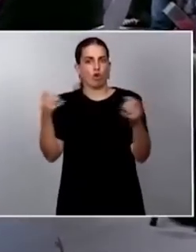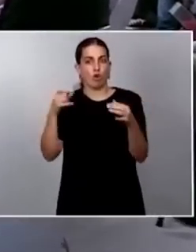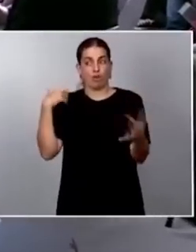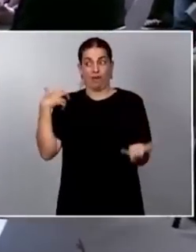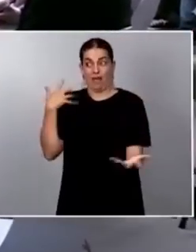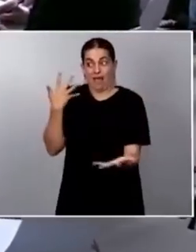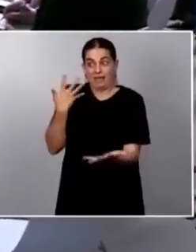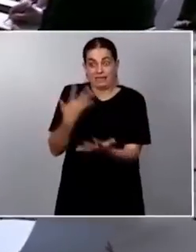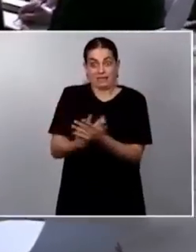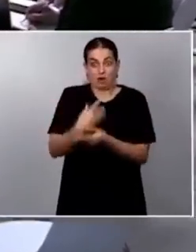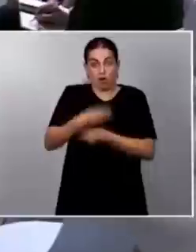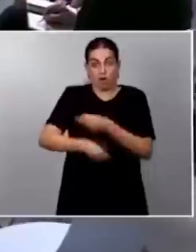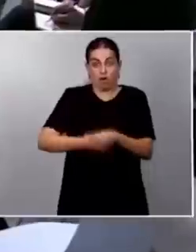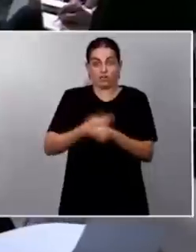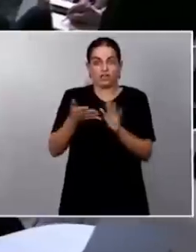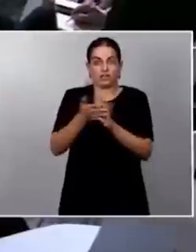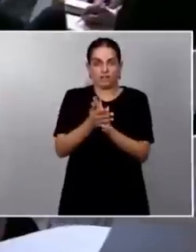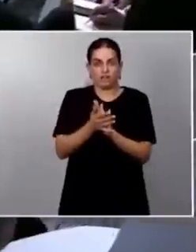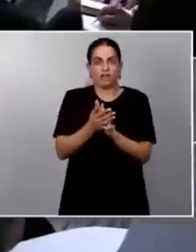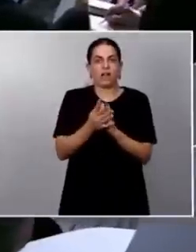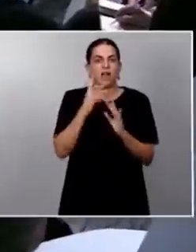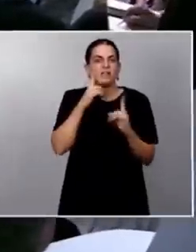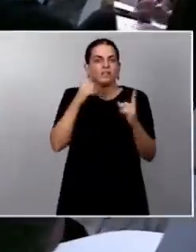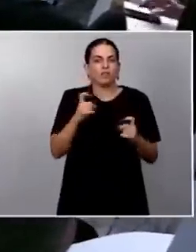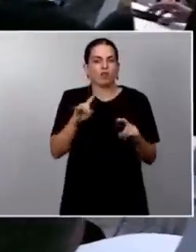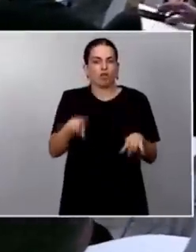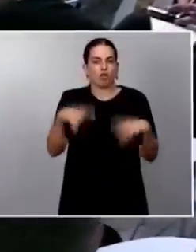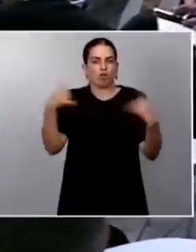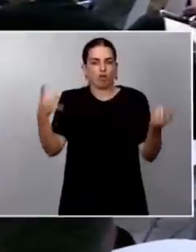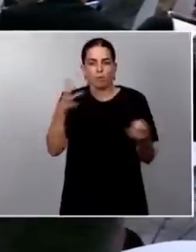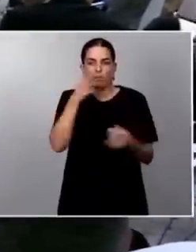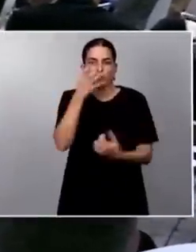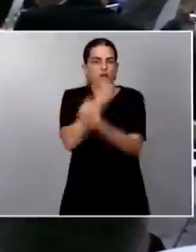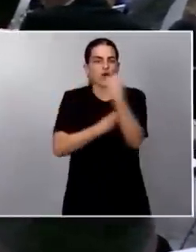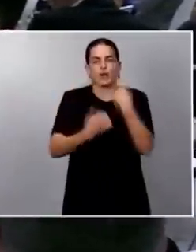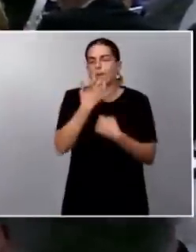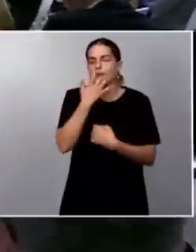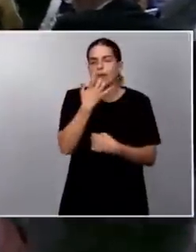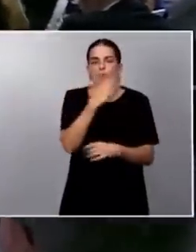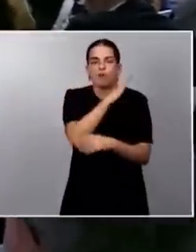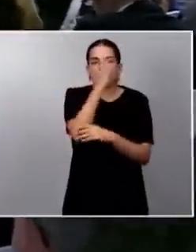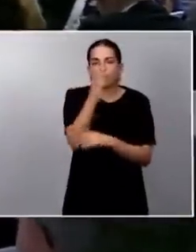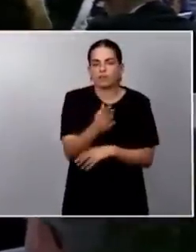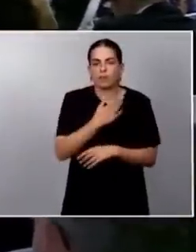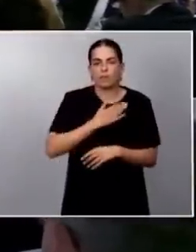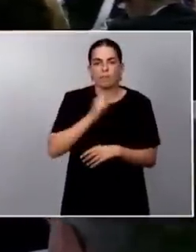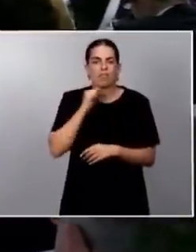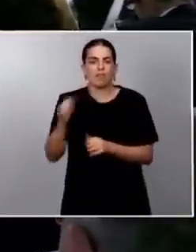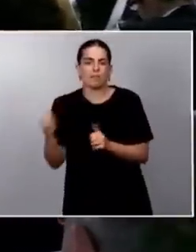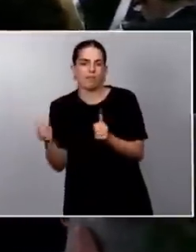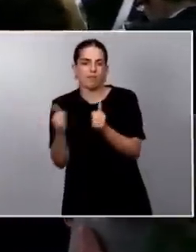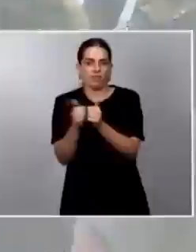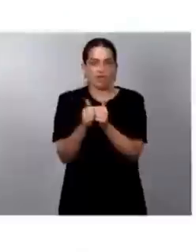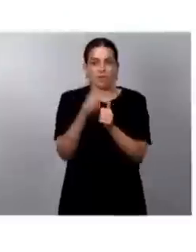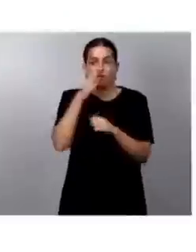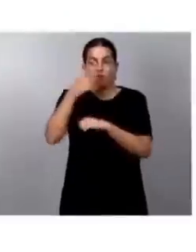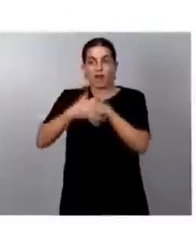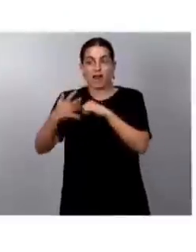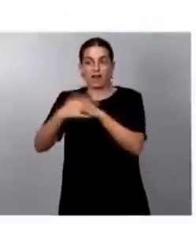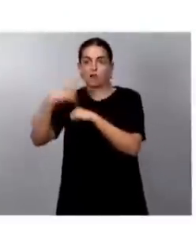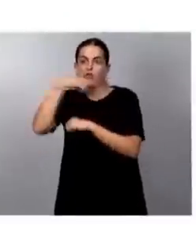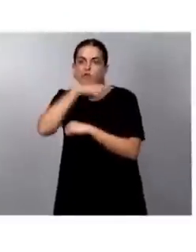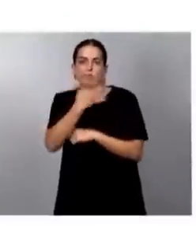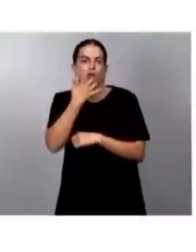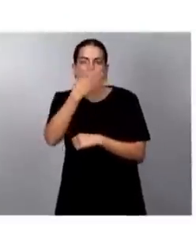aprobará actuaciones urgentes para combatir los incendios y un paquete de medidas para incentivar el ahorro energético de todos